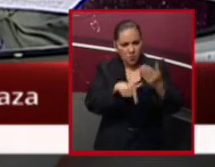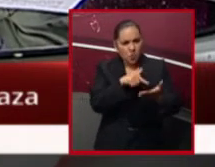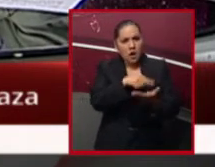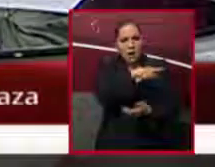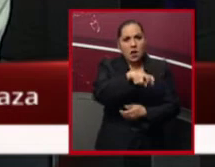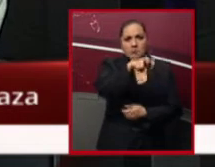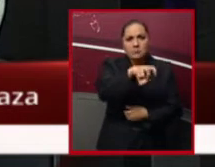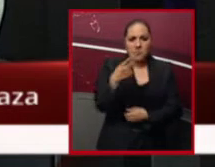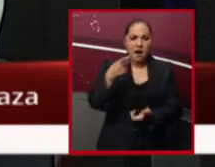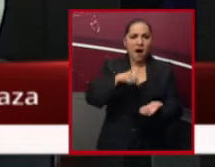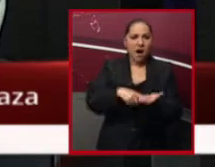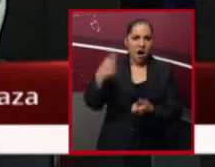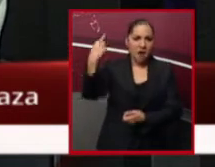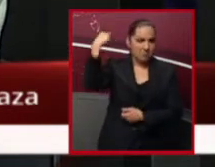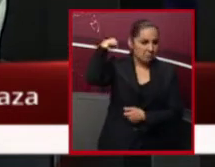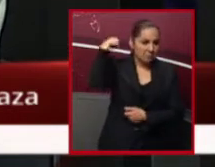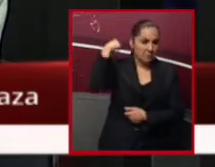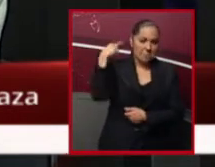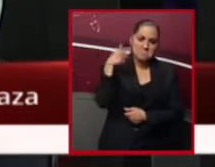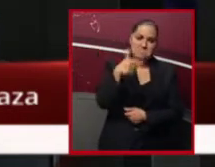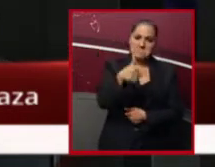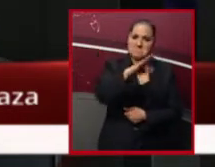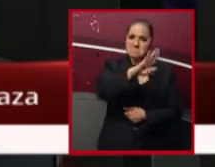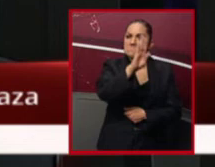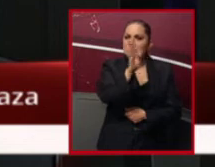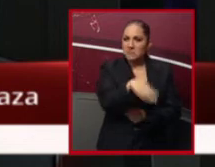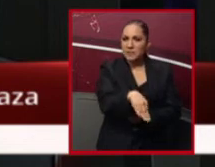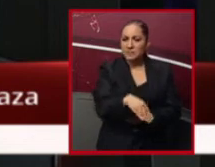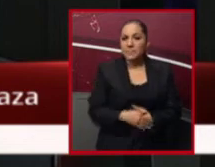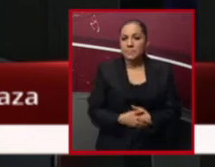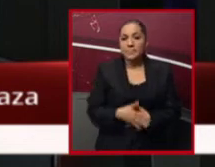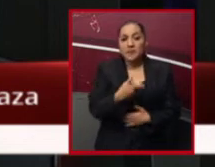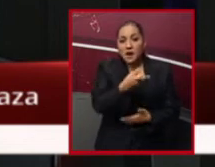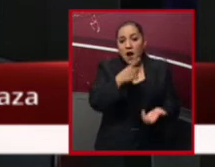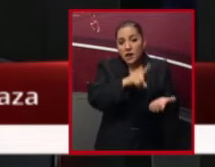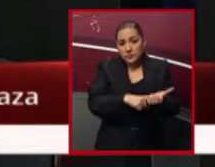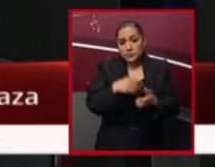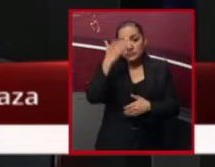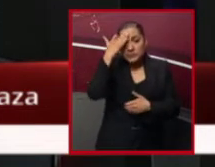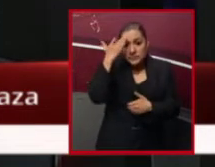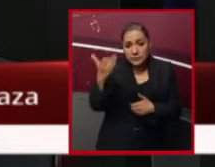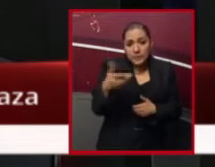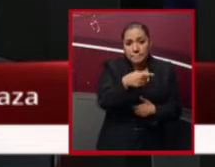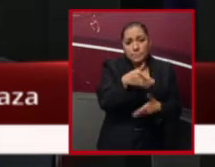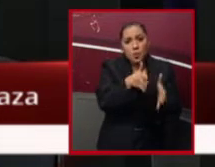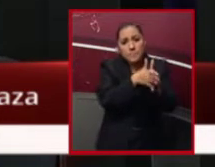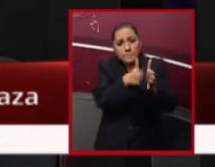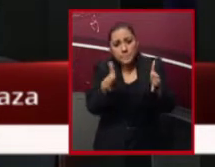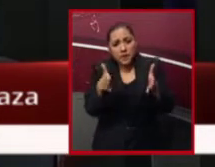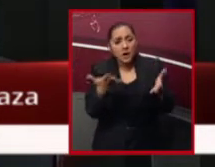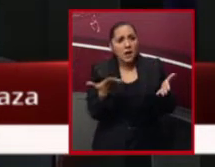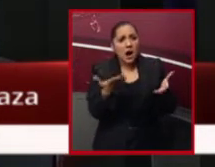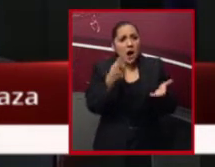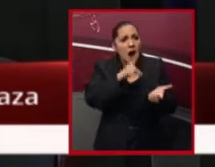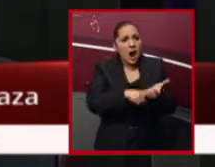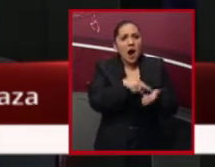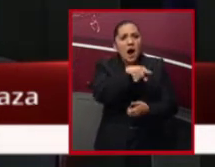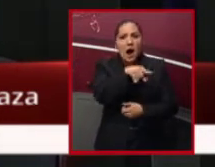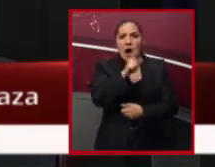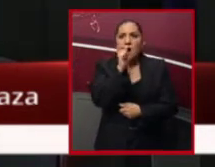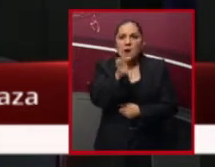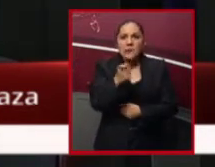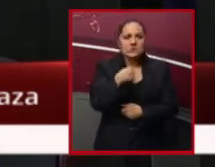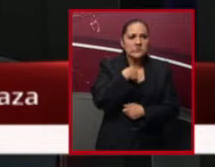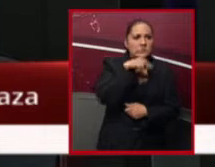Insurgentes. Él sabía que lo iban a matar, pero no había el ambiente que hoy hay. Porque lo que hacía Manuel Buendía